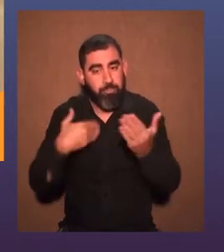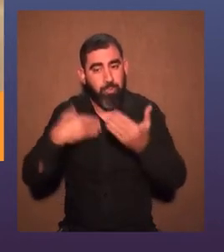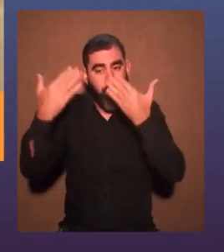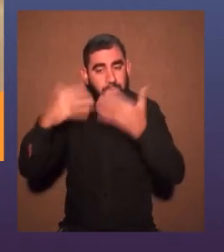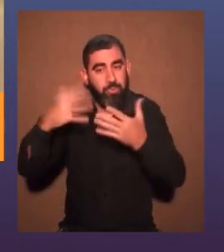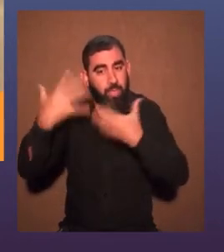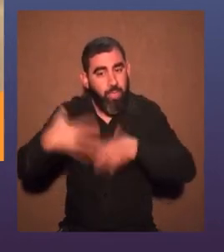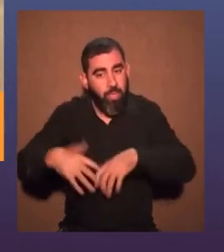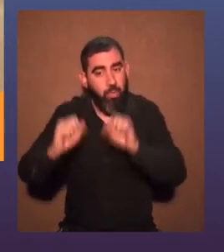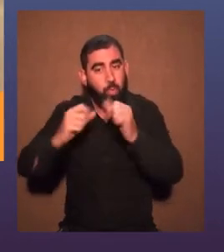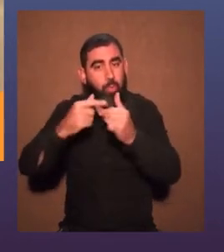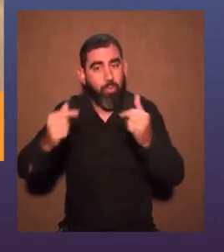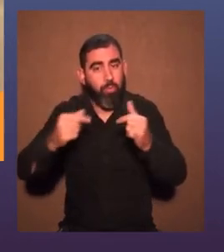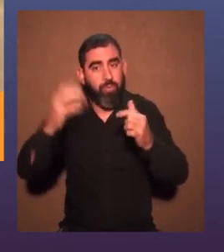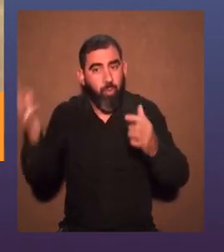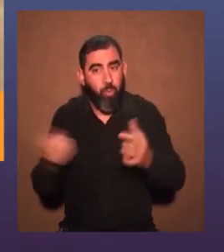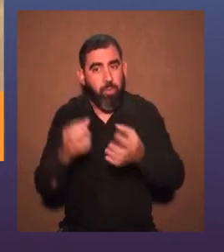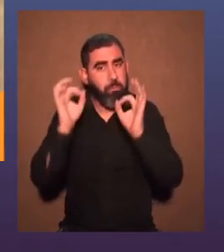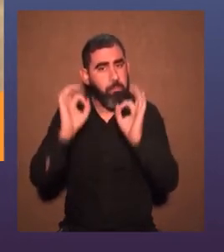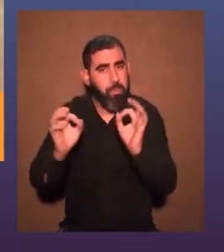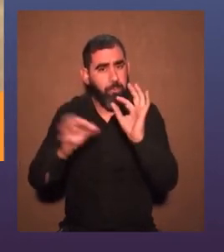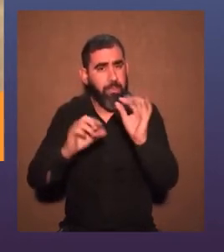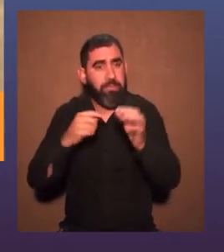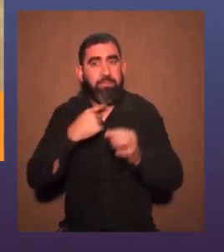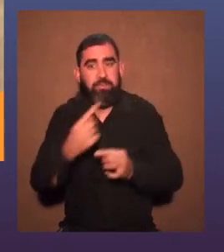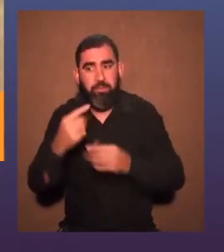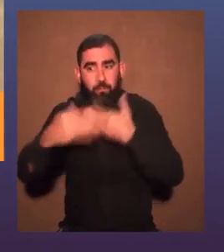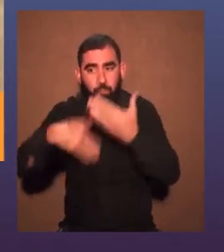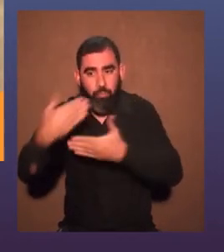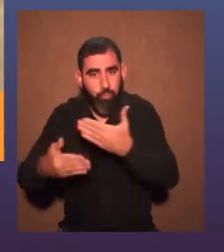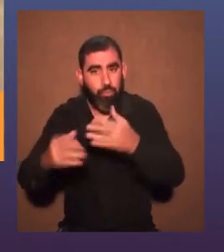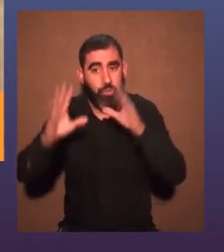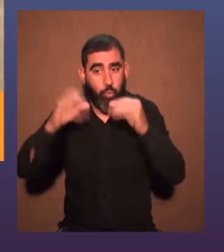empezás a encontrar cosas que te cierran y que tienen sentido,